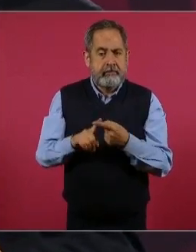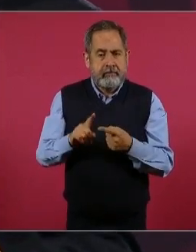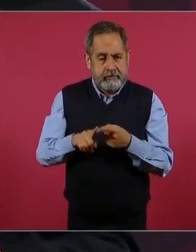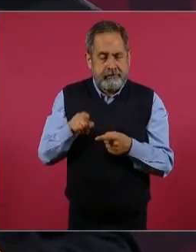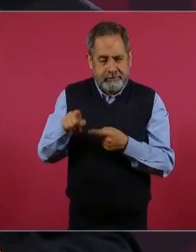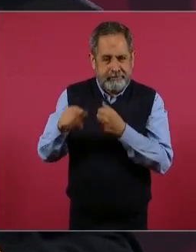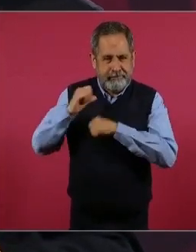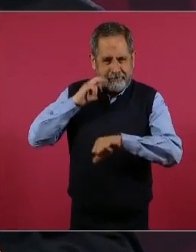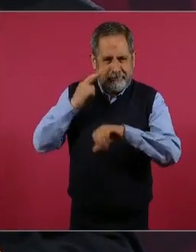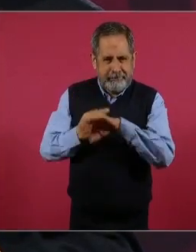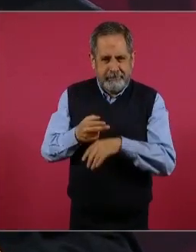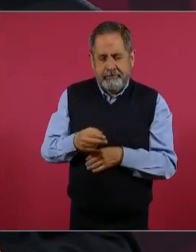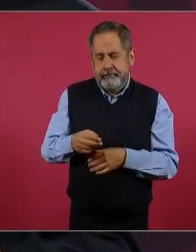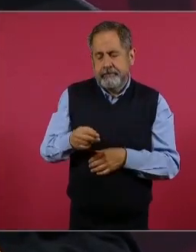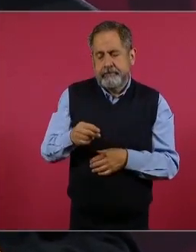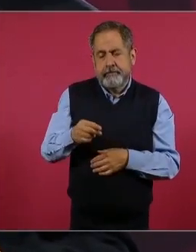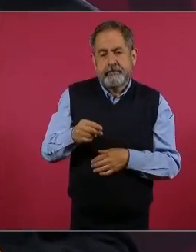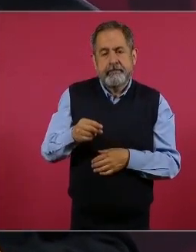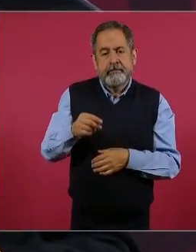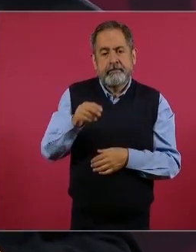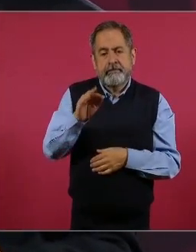financiera del bienestar,